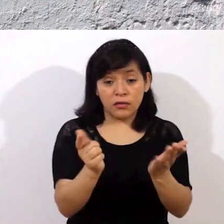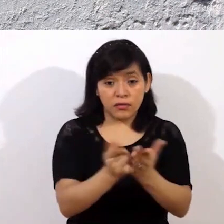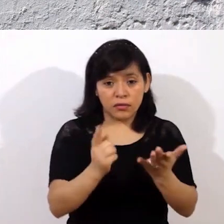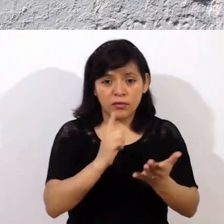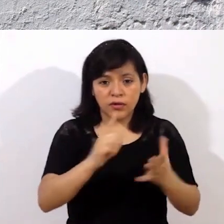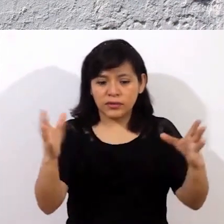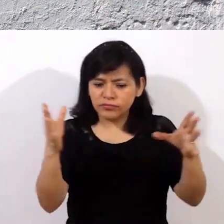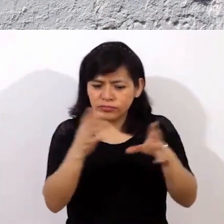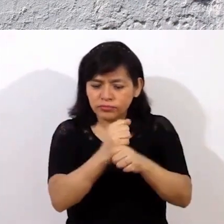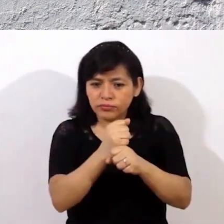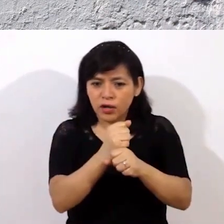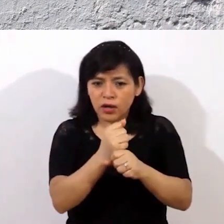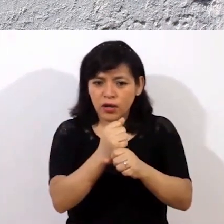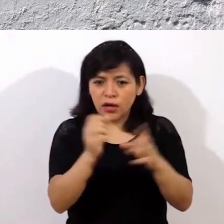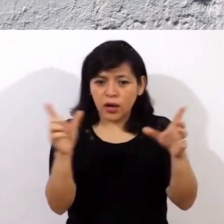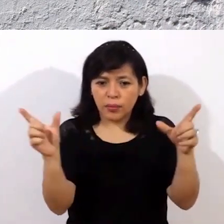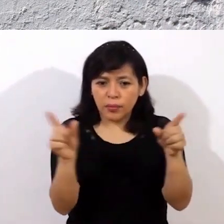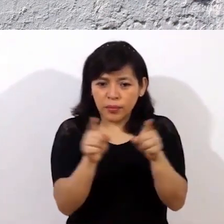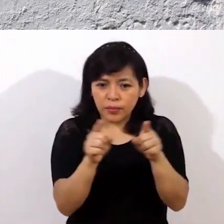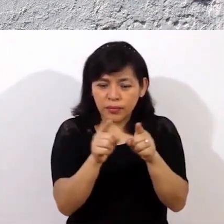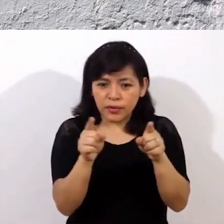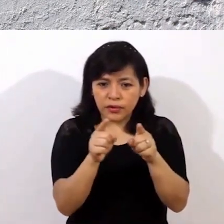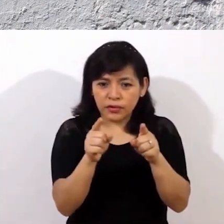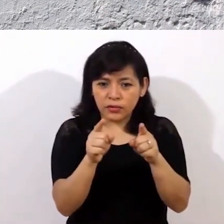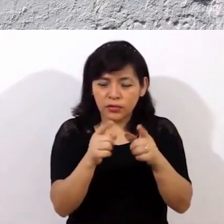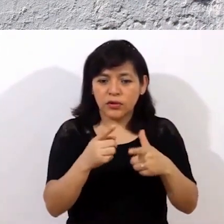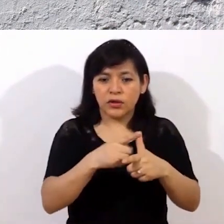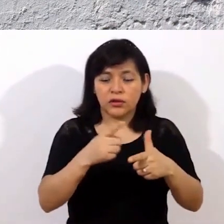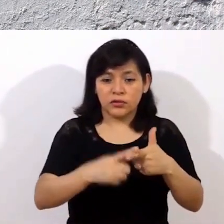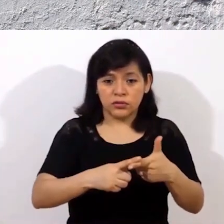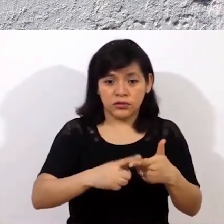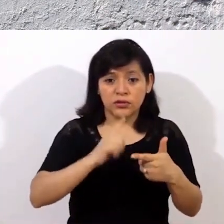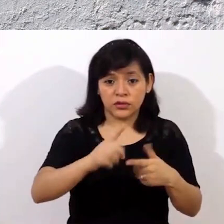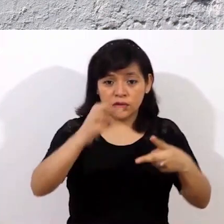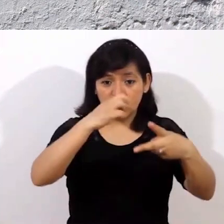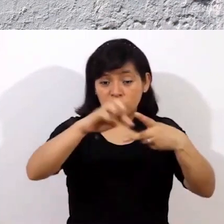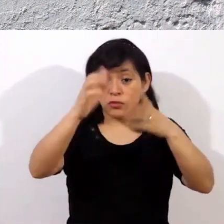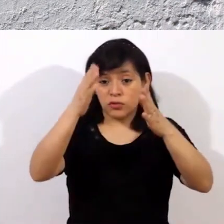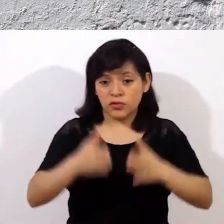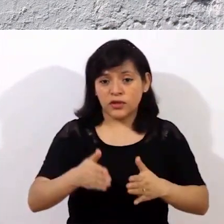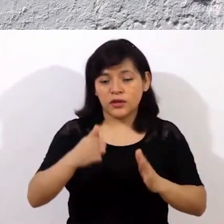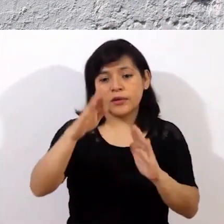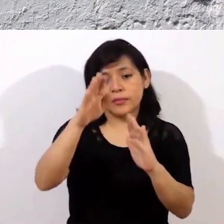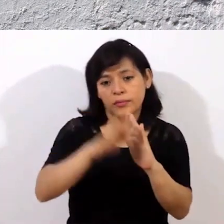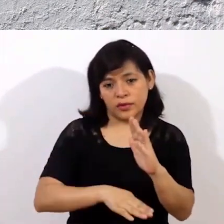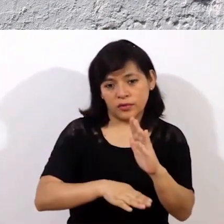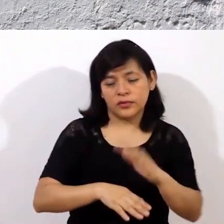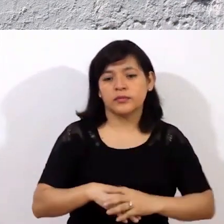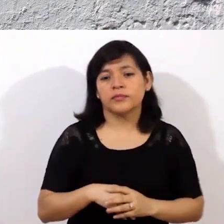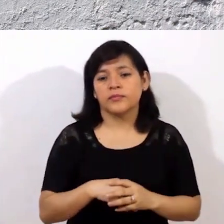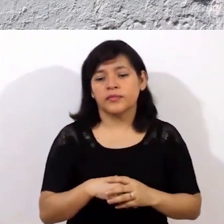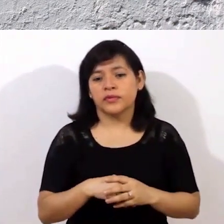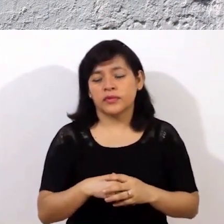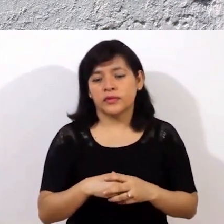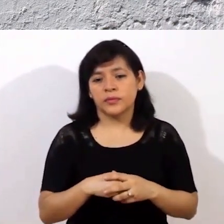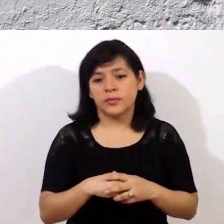como Isaías, Jeremías, Ezequiel, tienen menor contenido, así que es más pequeño. Por eso se les llama profetas